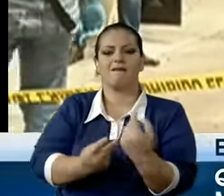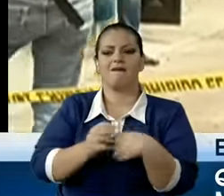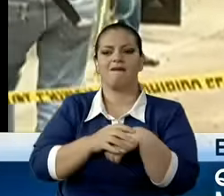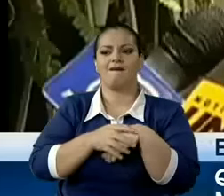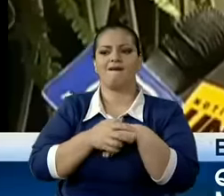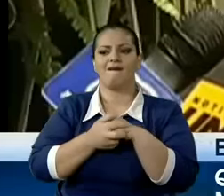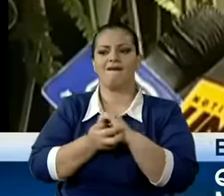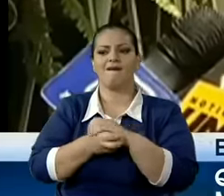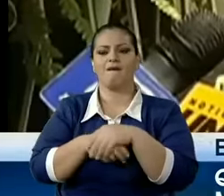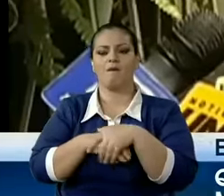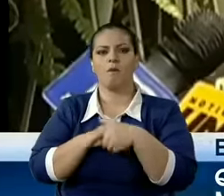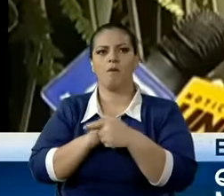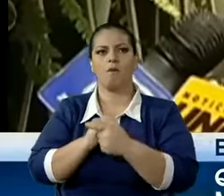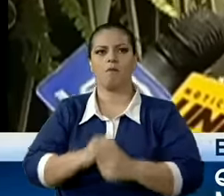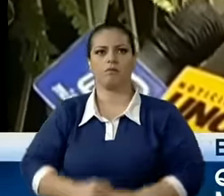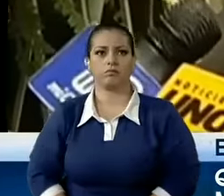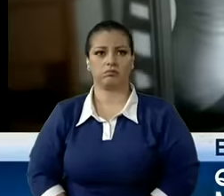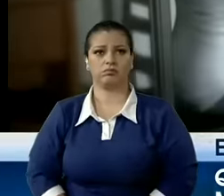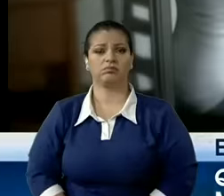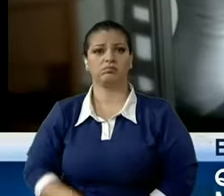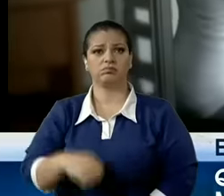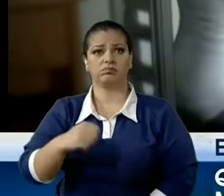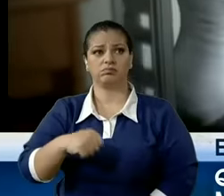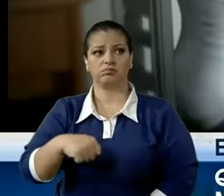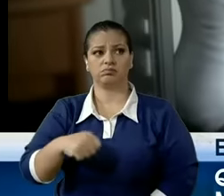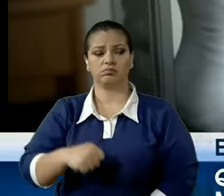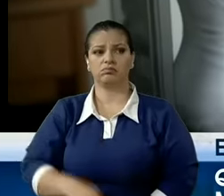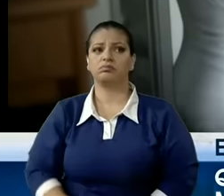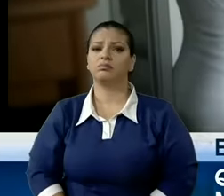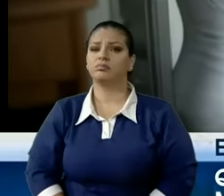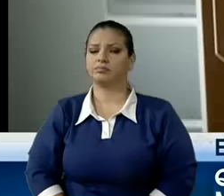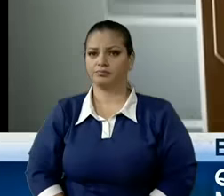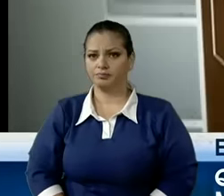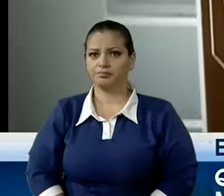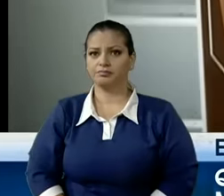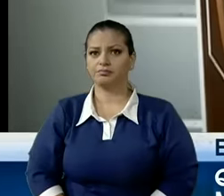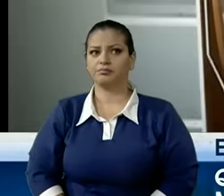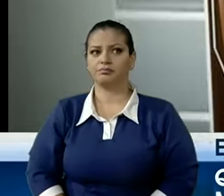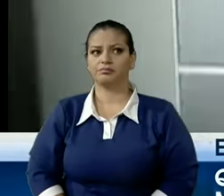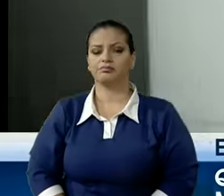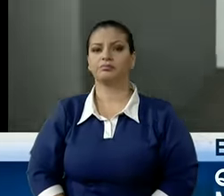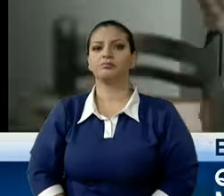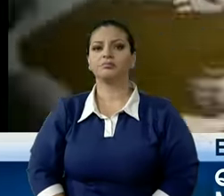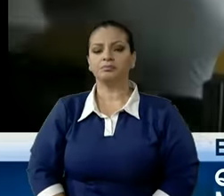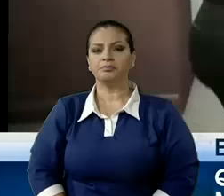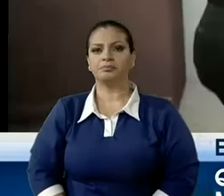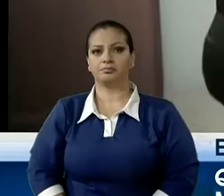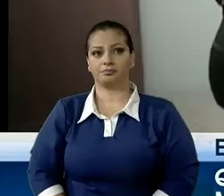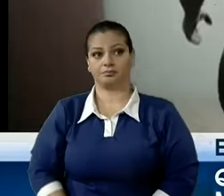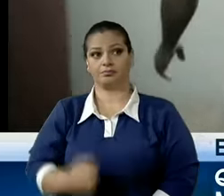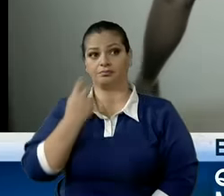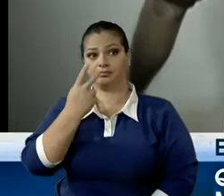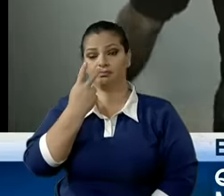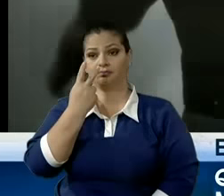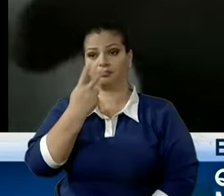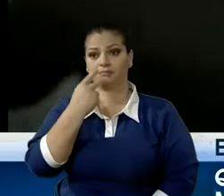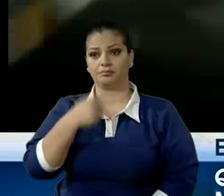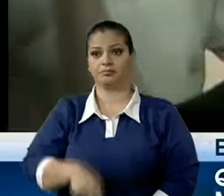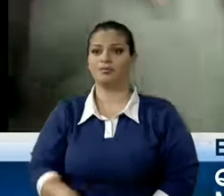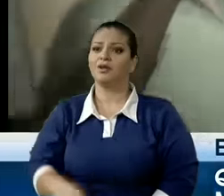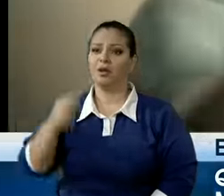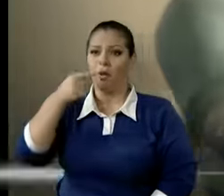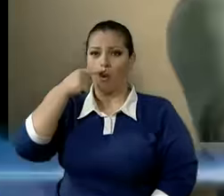sorprenderlos. Encontrando al interior a la actual pareja, producto de lo cual se produce una pelea entre los dos, pues con el saldo lamentable de